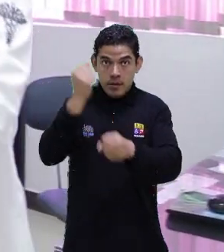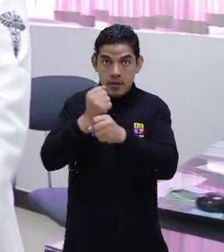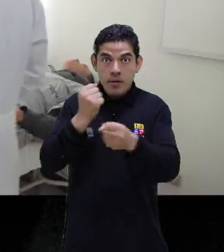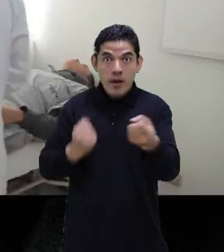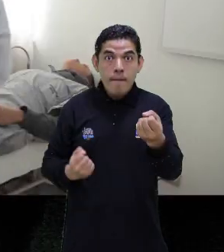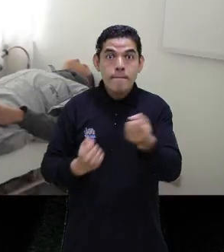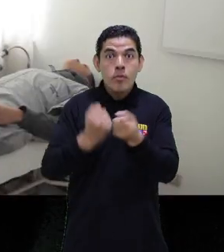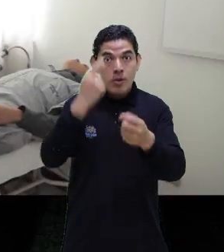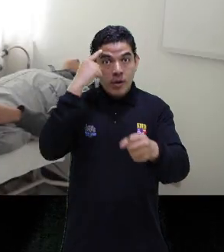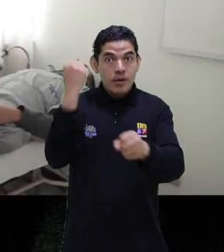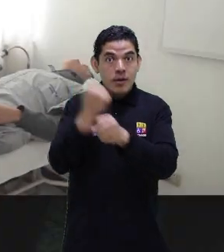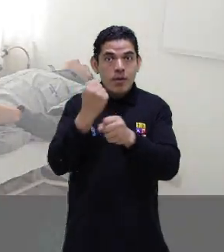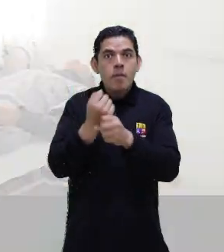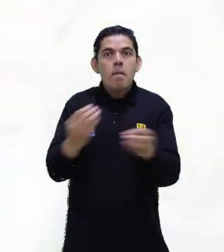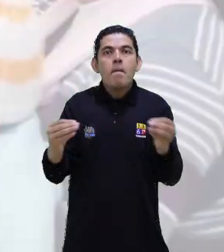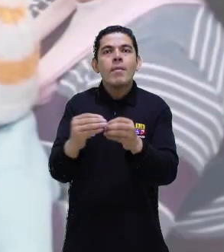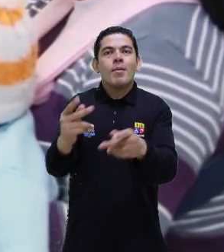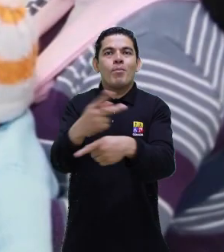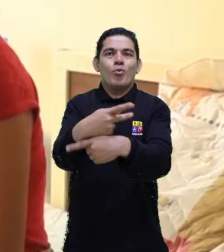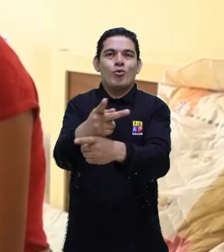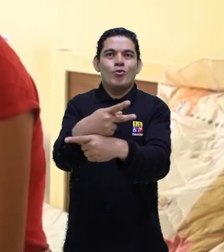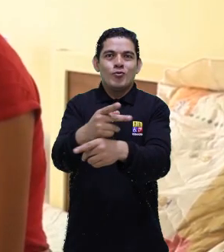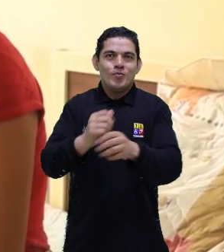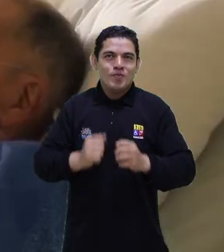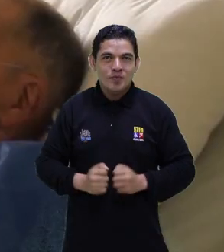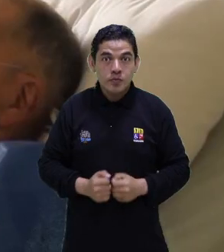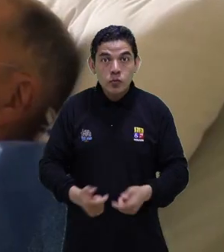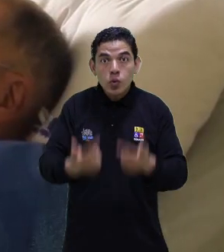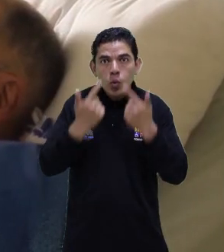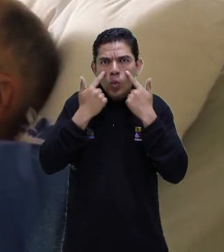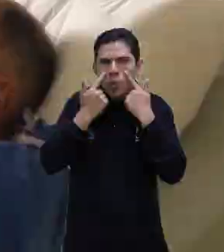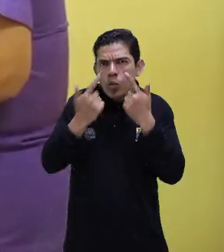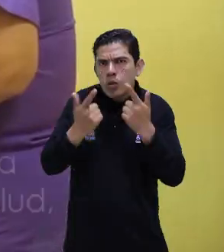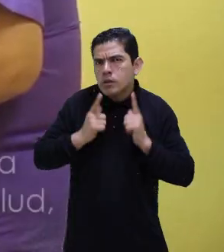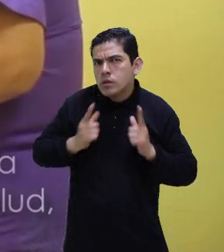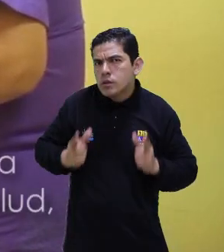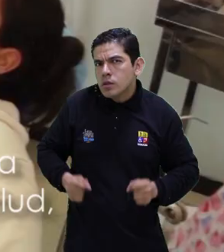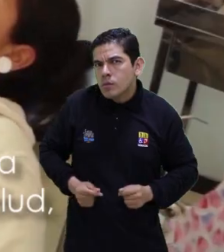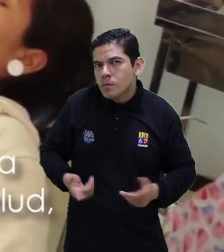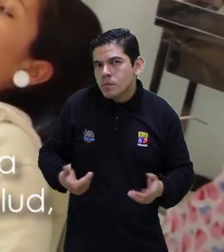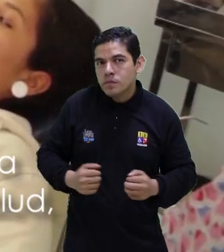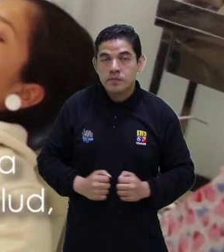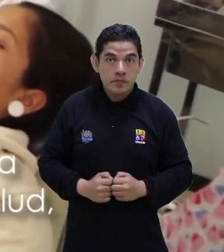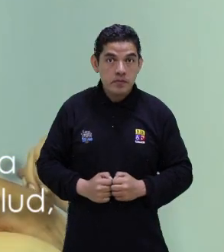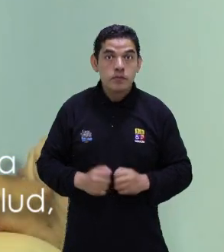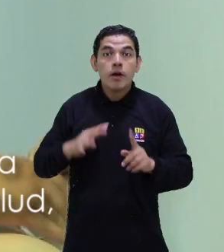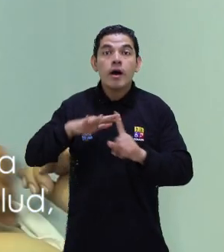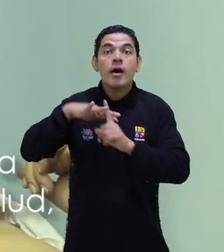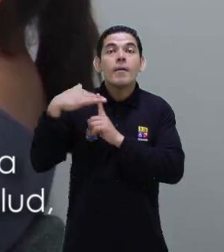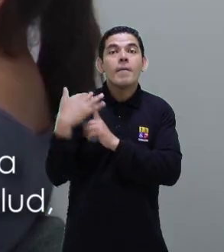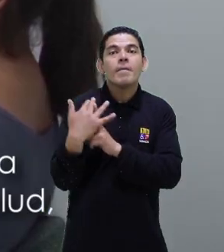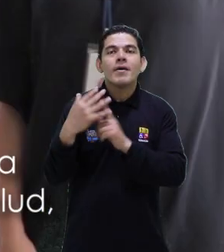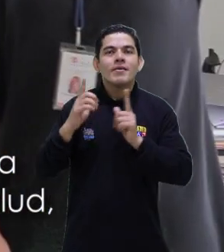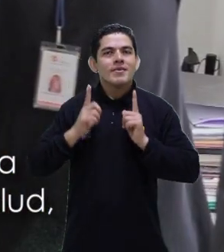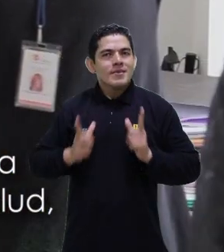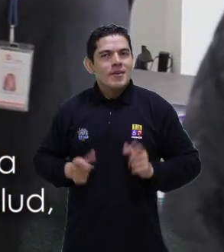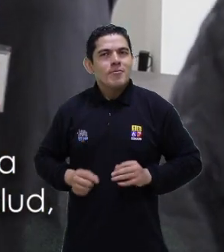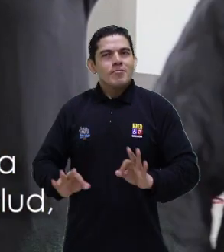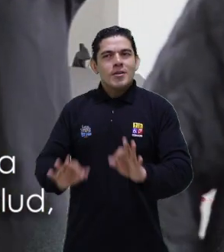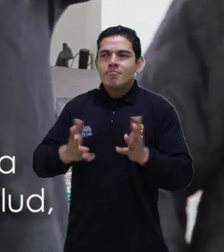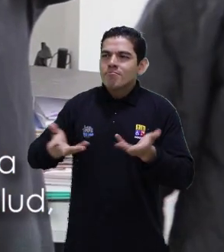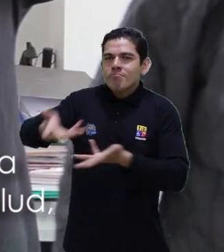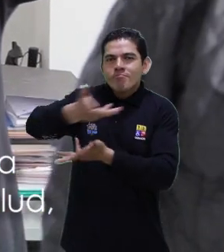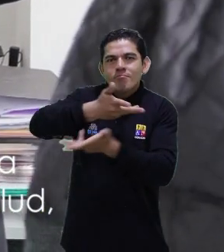empleo y la productividad. Vigilancia de la salud. Impulsar ambientes de trabajo saludables a través